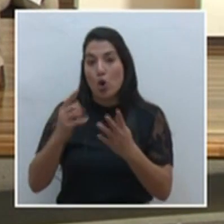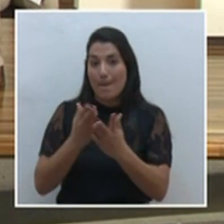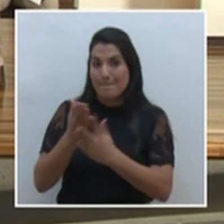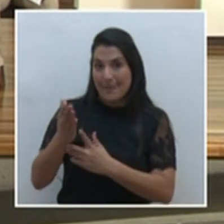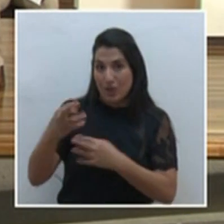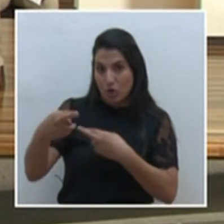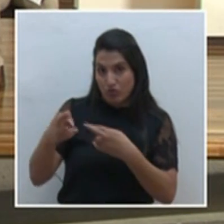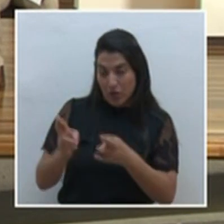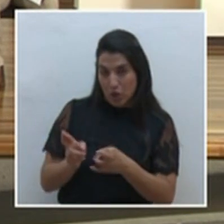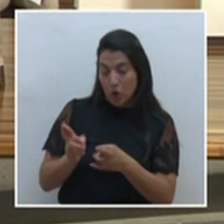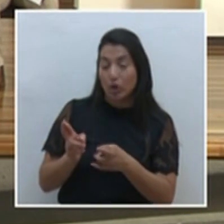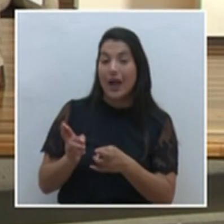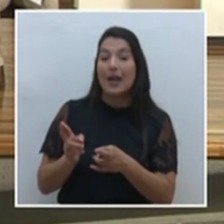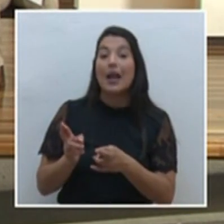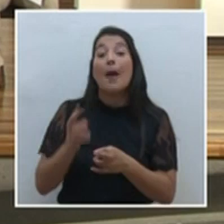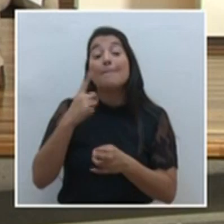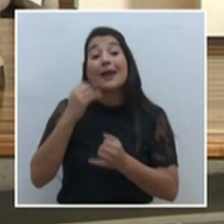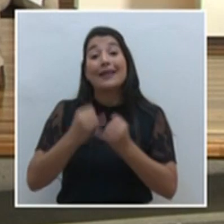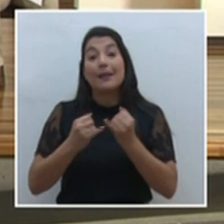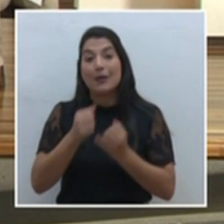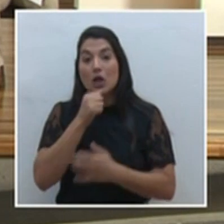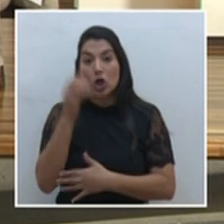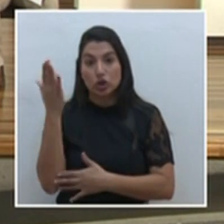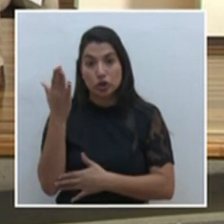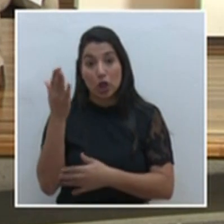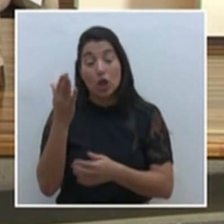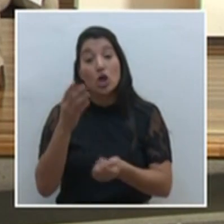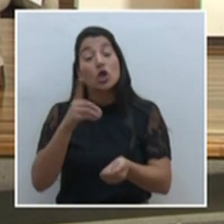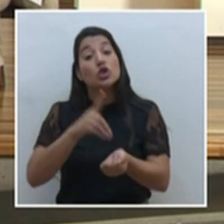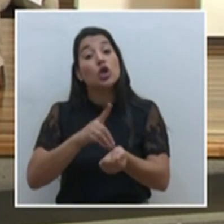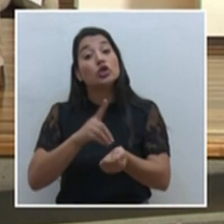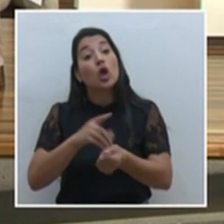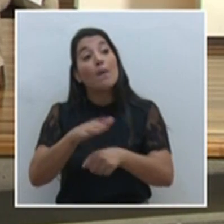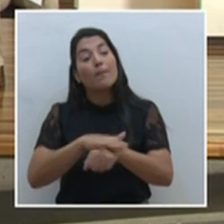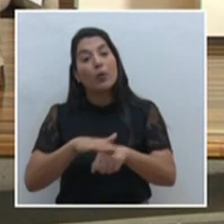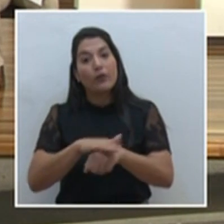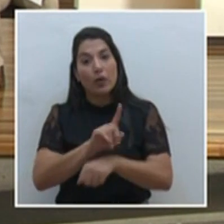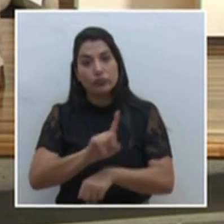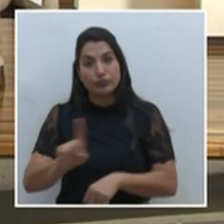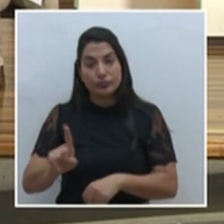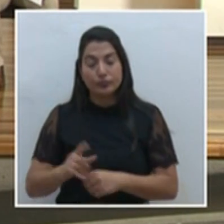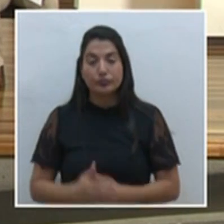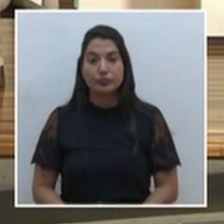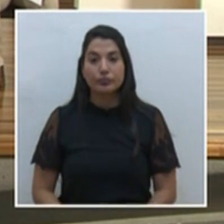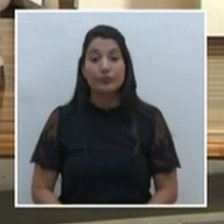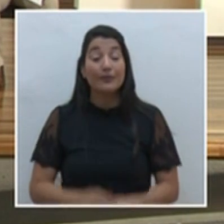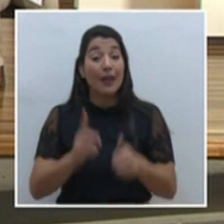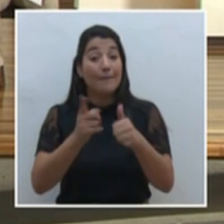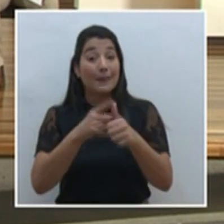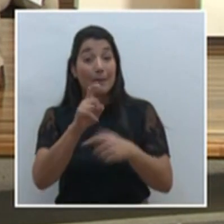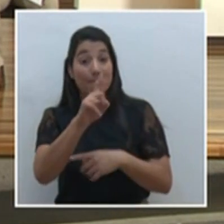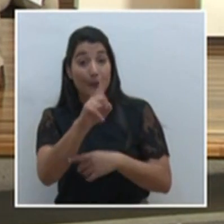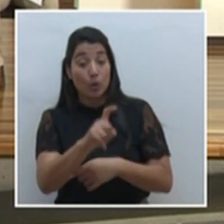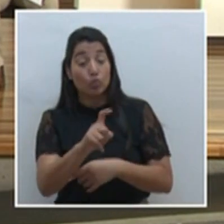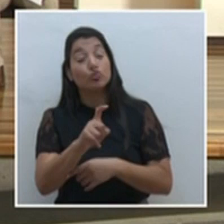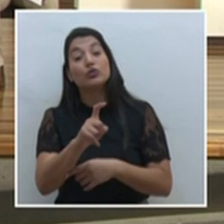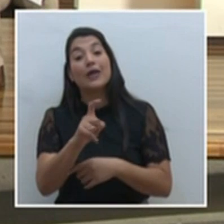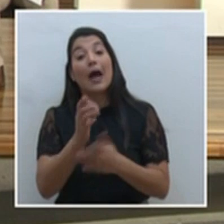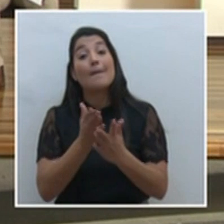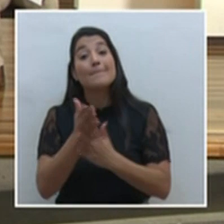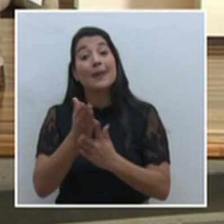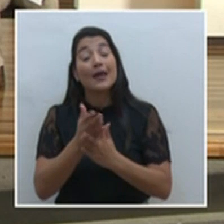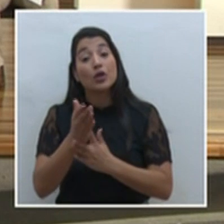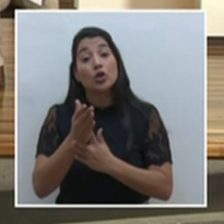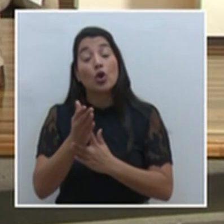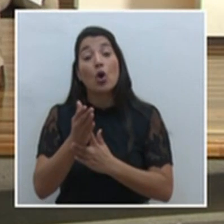para finalizar esta conferencia. Si gusta, doctor, toma su lugar en el podio. La primera consulta del medio regional de Alan